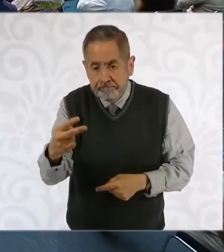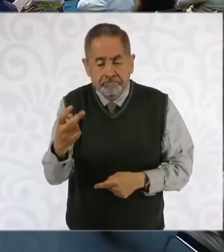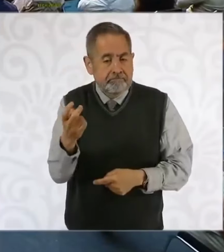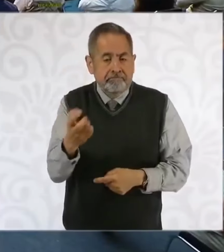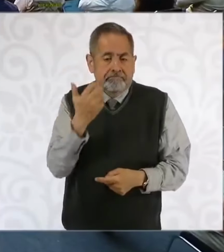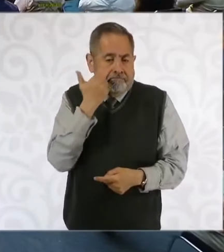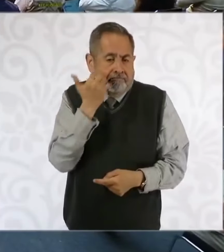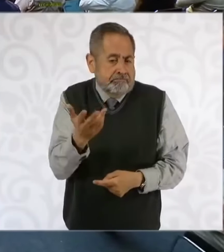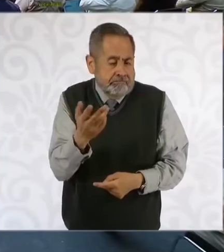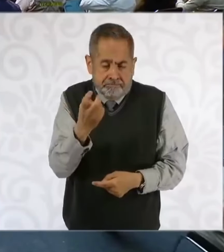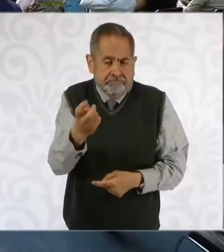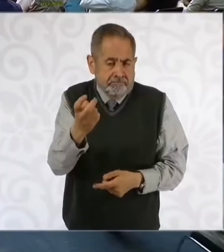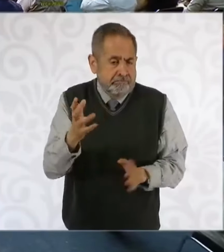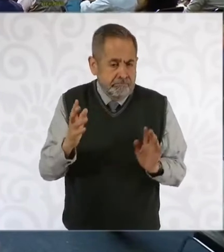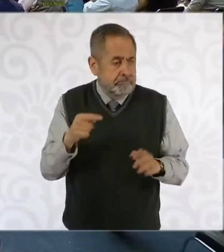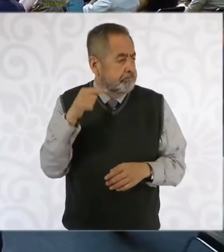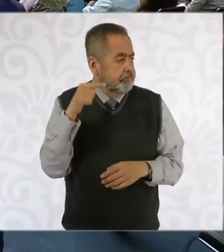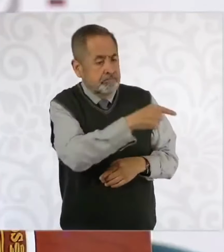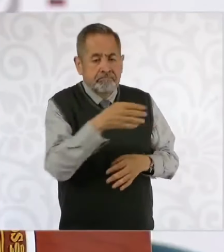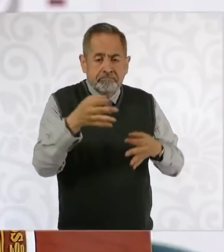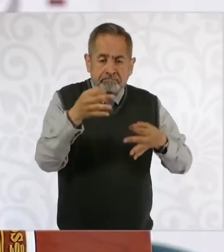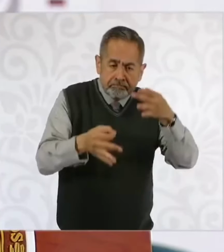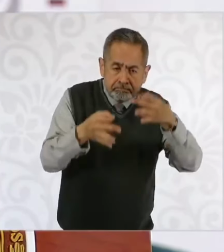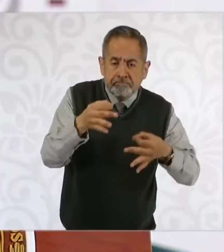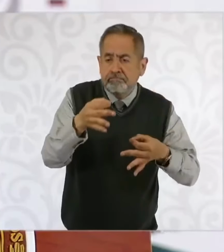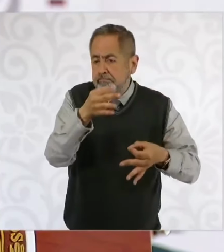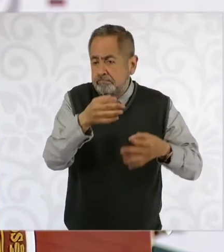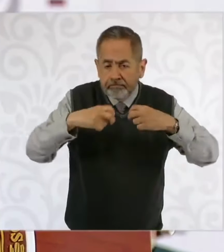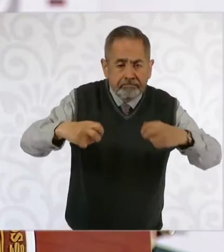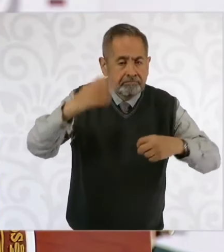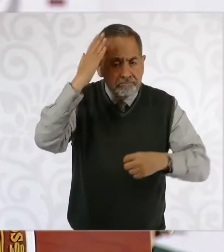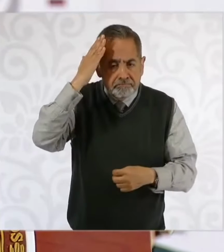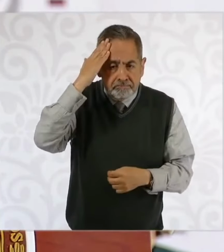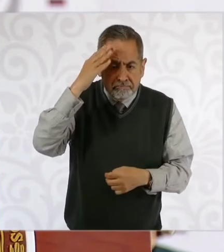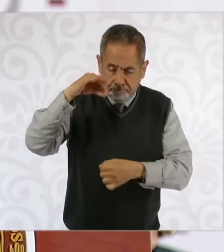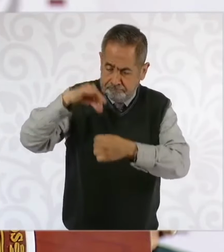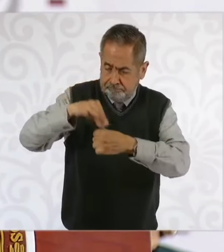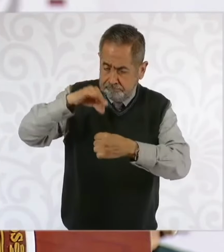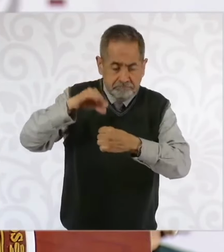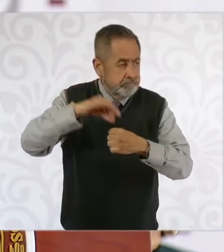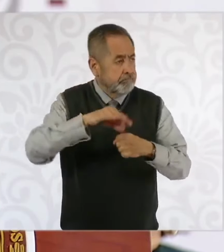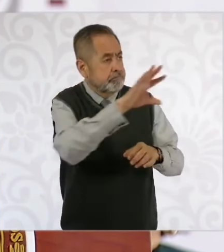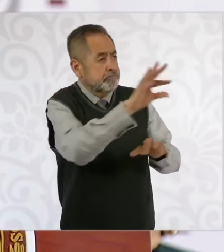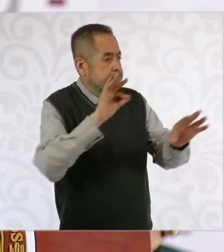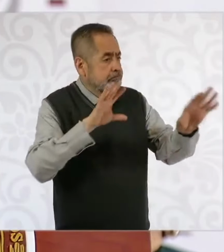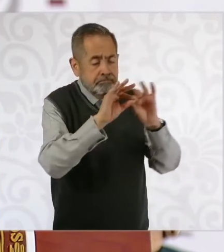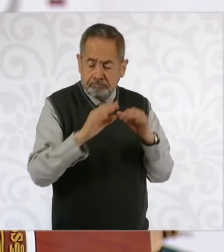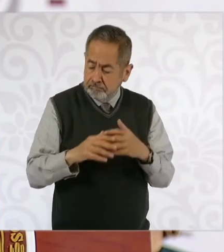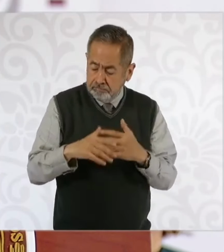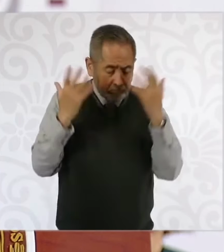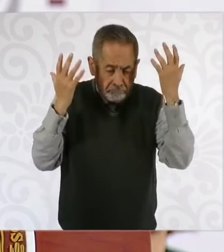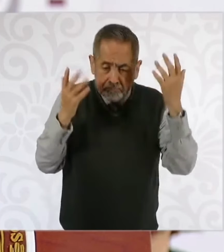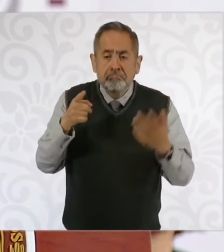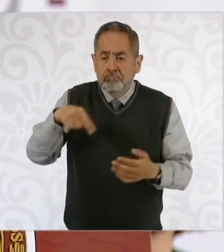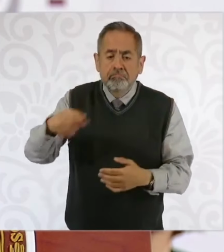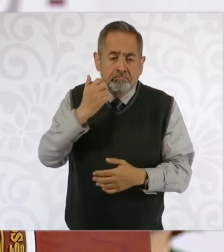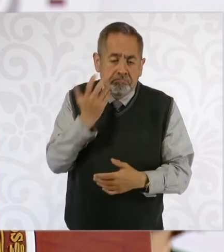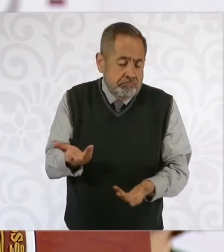quiere que los ministros, magistrados, jueces, se elija por el pueblo. Uno de los argumentos que